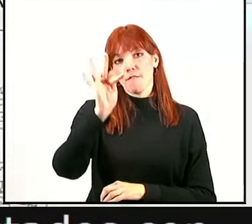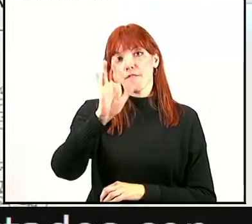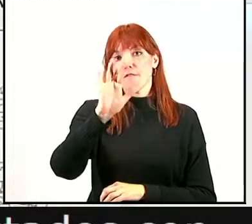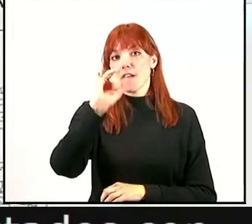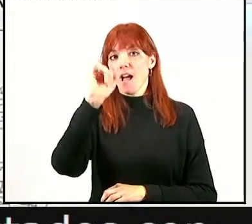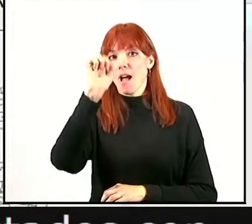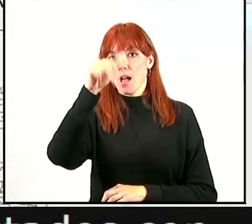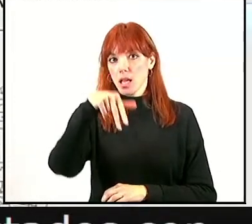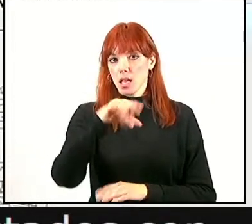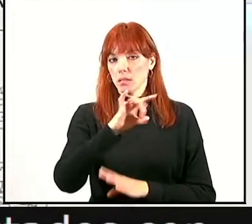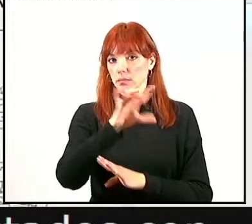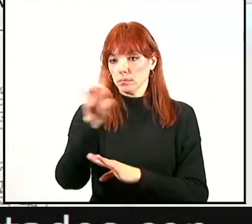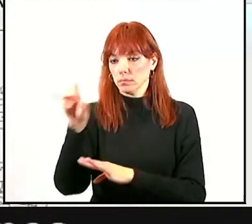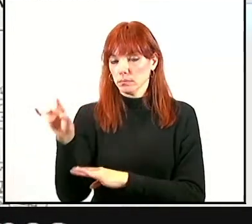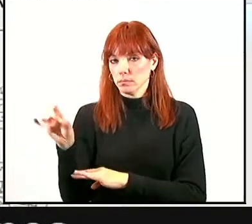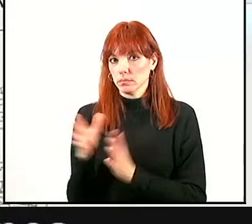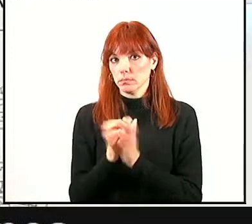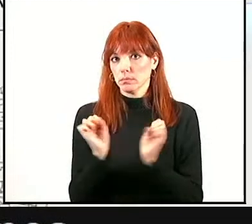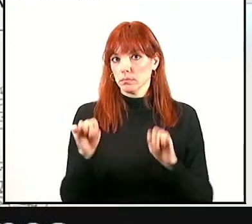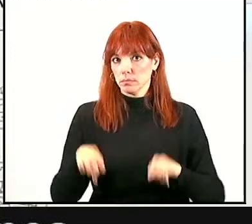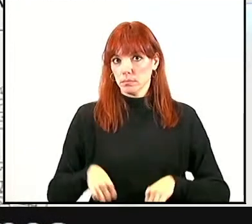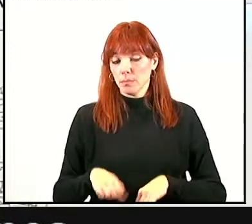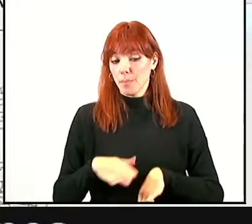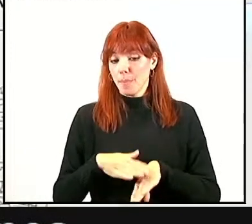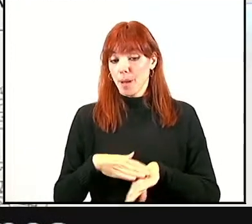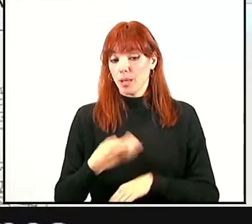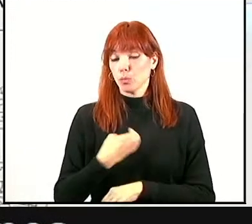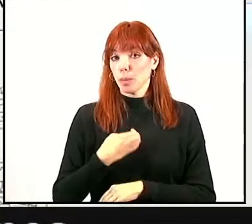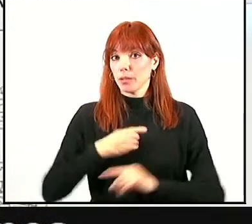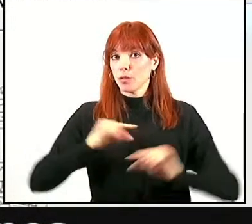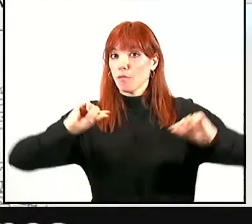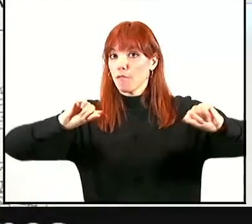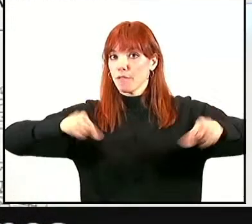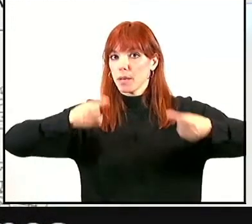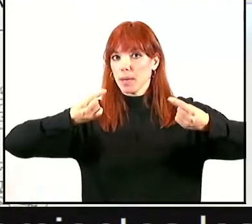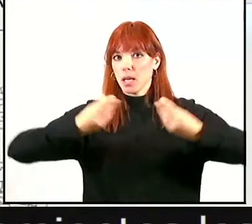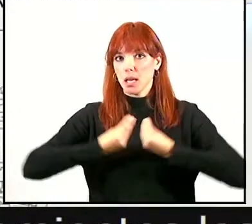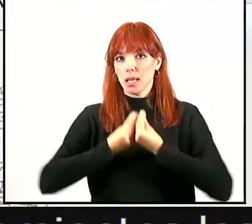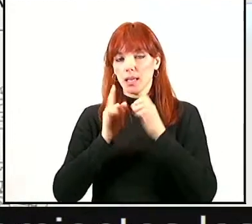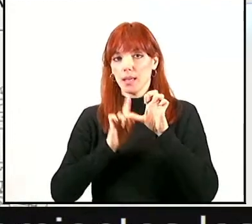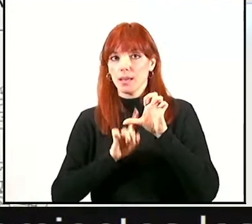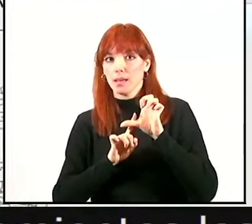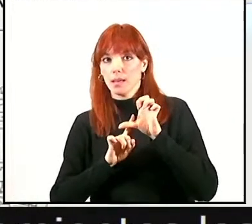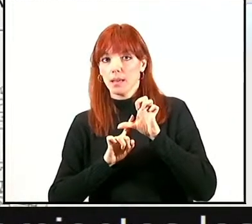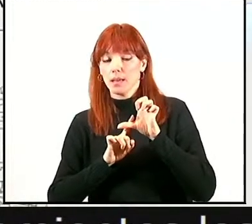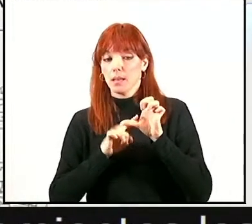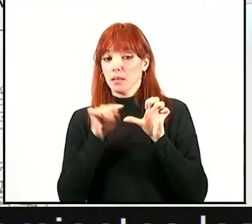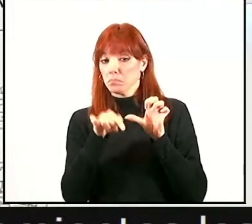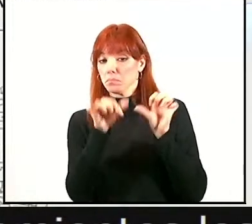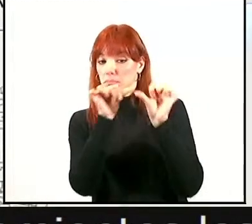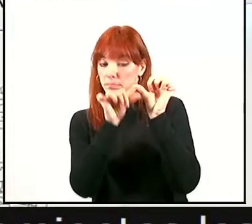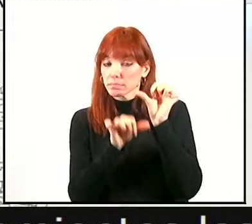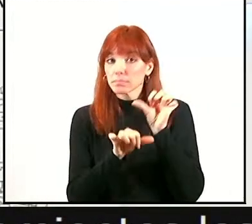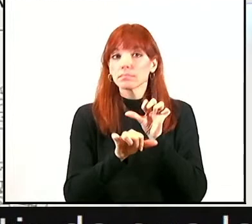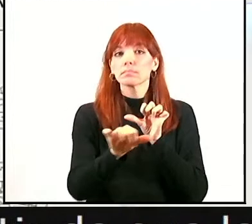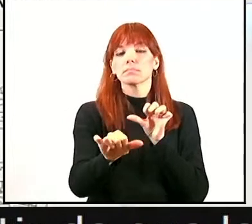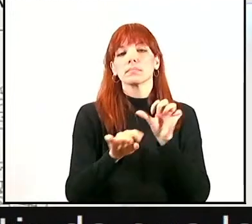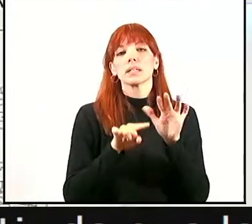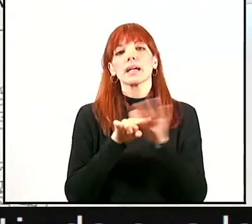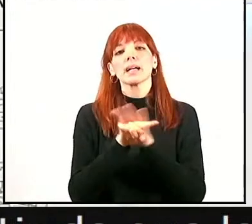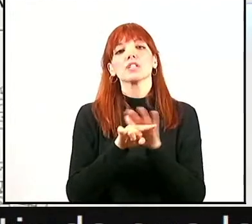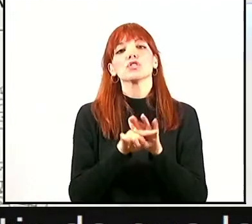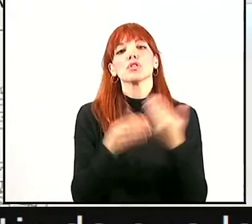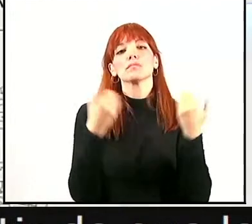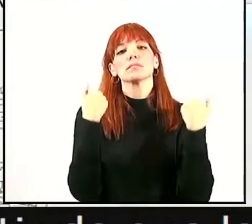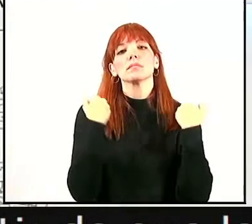convenios. ¿Para qué? Para que esos ayuntamientos lo firmen con la Junta de Extremadura y a partir que lo firma, el órgano gestor es el